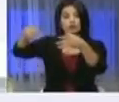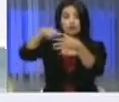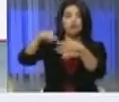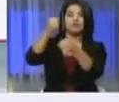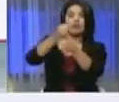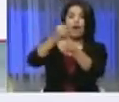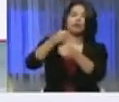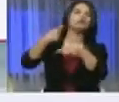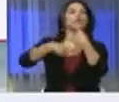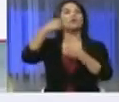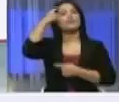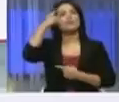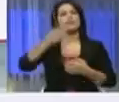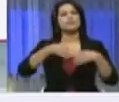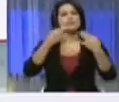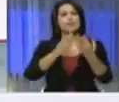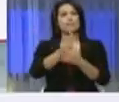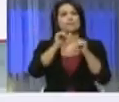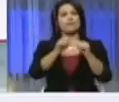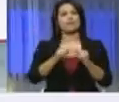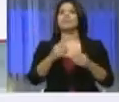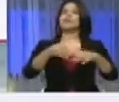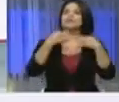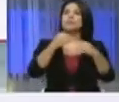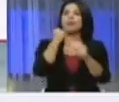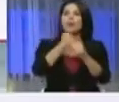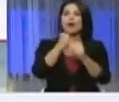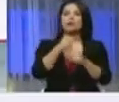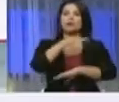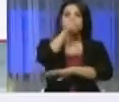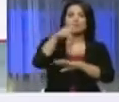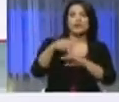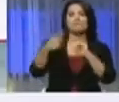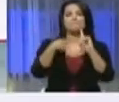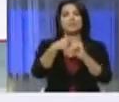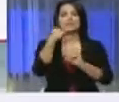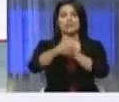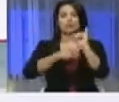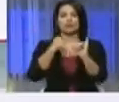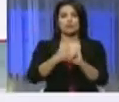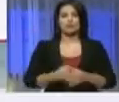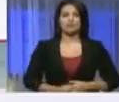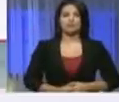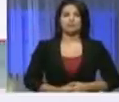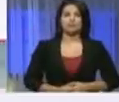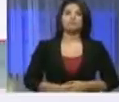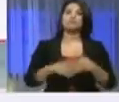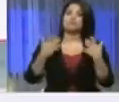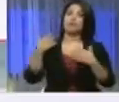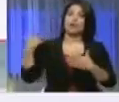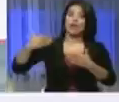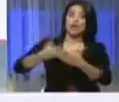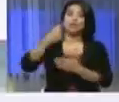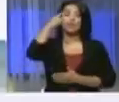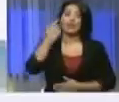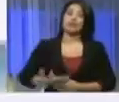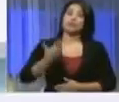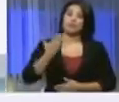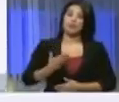manera permanente en el campo nacional, internacional. Bueno, estos días ha sido muy importante en el